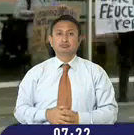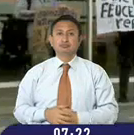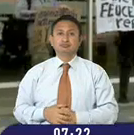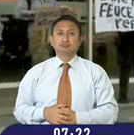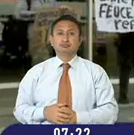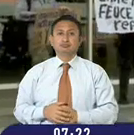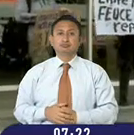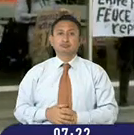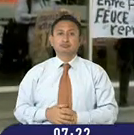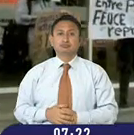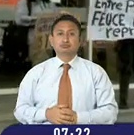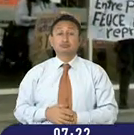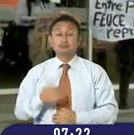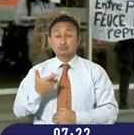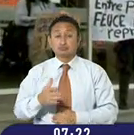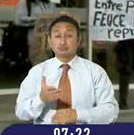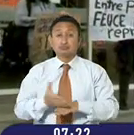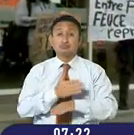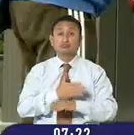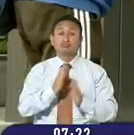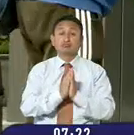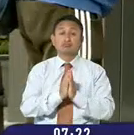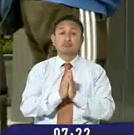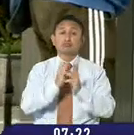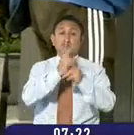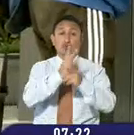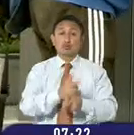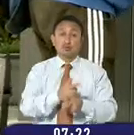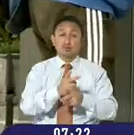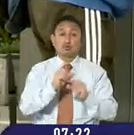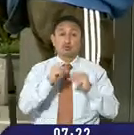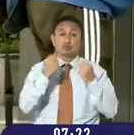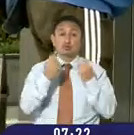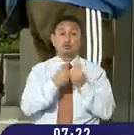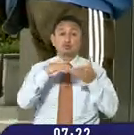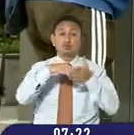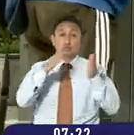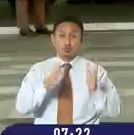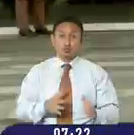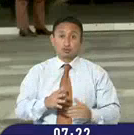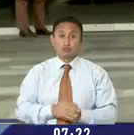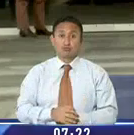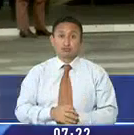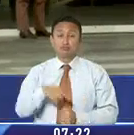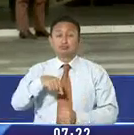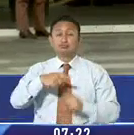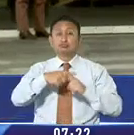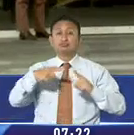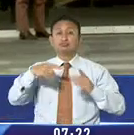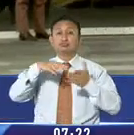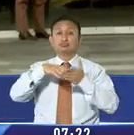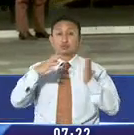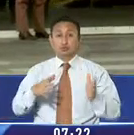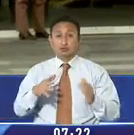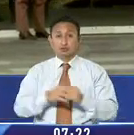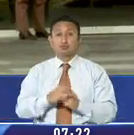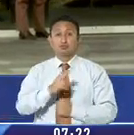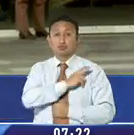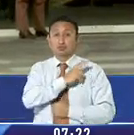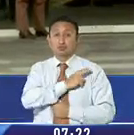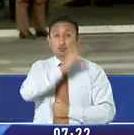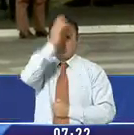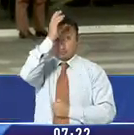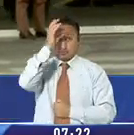En respuesta a la acción de medidas cautelares interpuestas por un grupo de estudiantes y exestudiantes de la Pontificia Universidad Católica